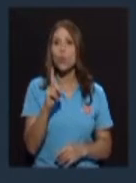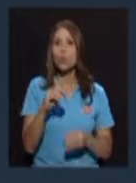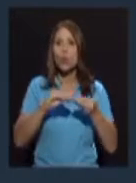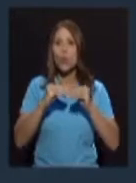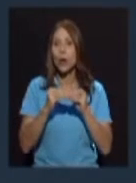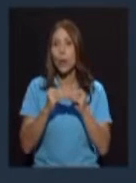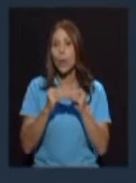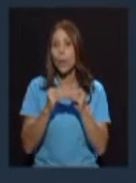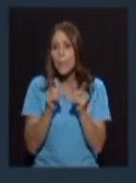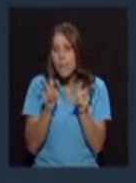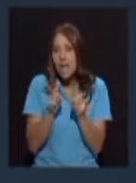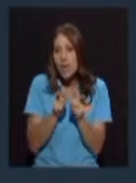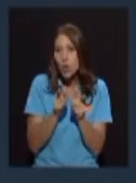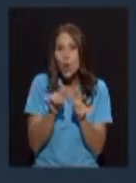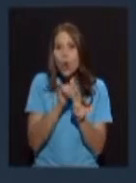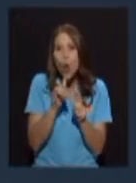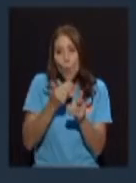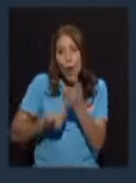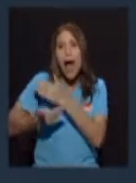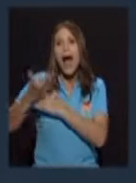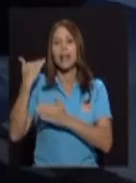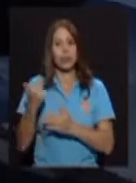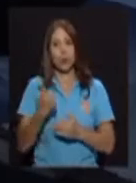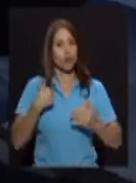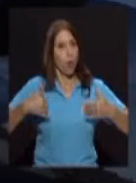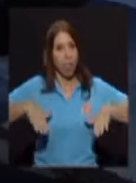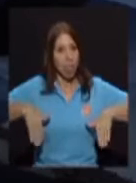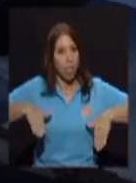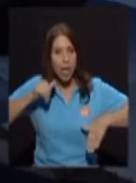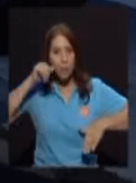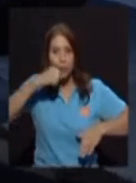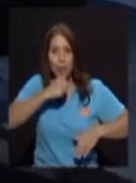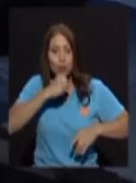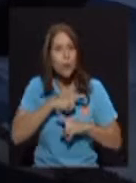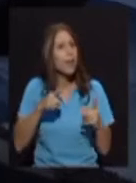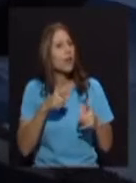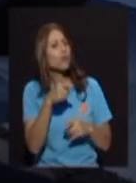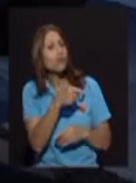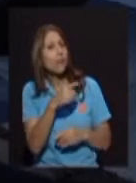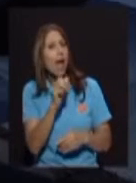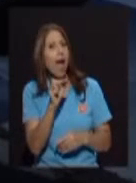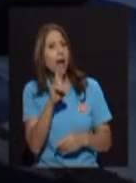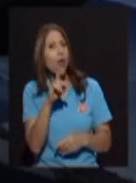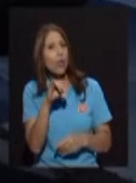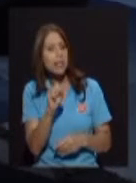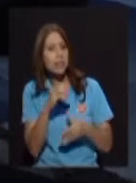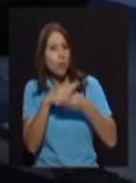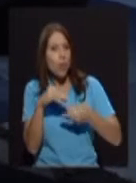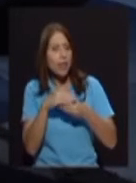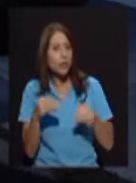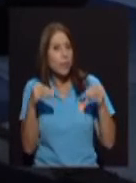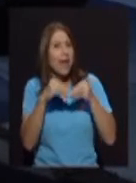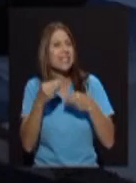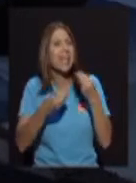número pequeño, como eran cuando yo no era adulto mayor. Pero cuéntenos un poco más, don Arodys, para las amigas y amigos, de qué